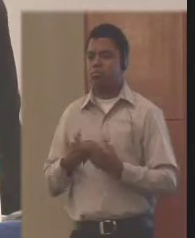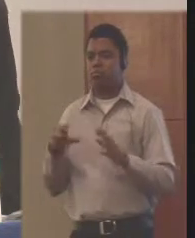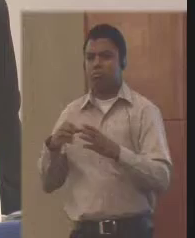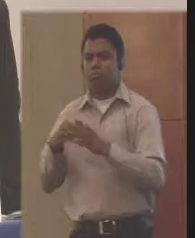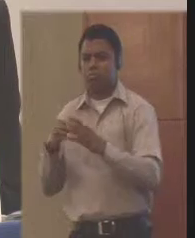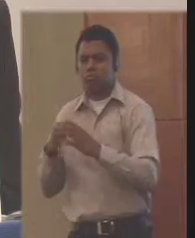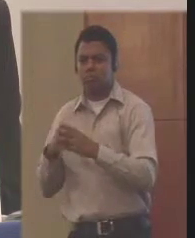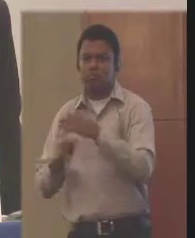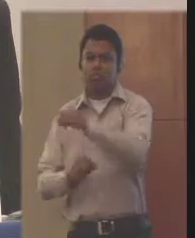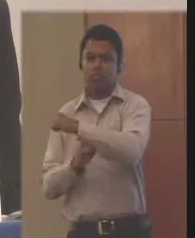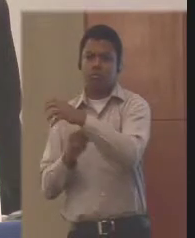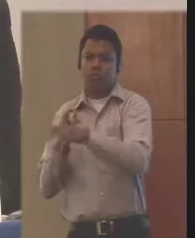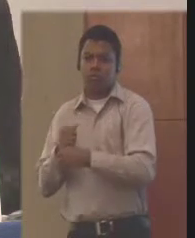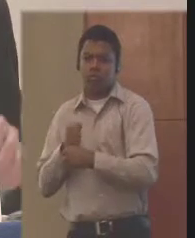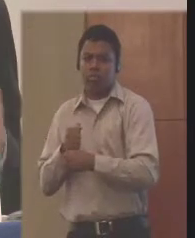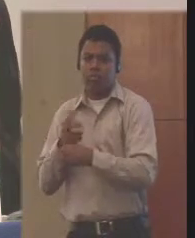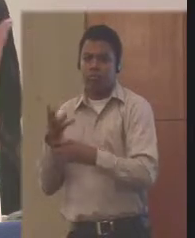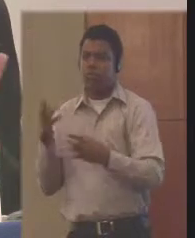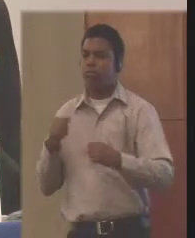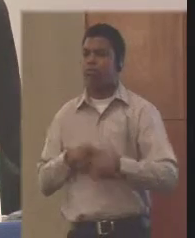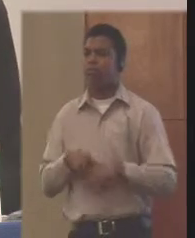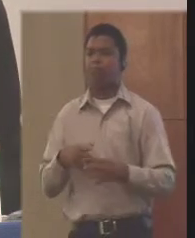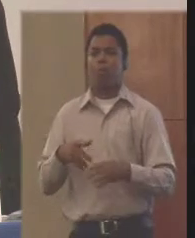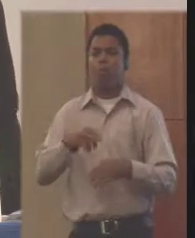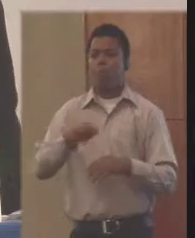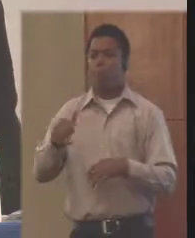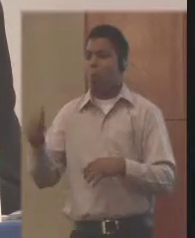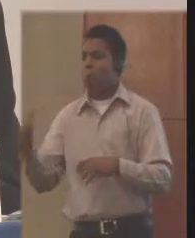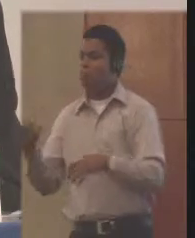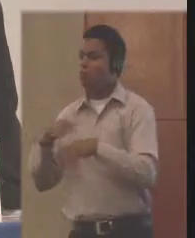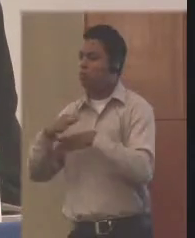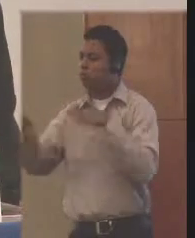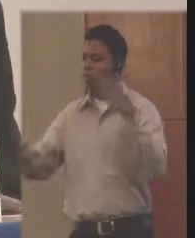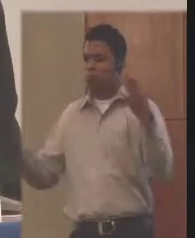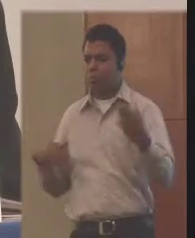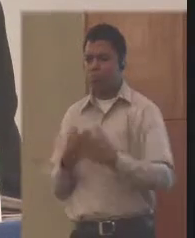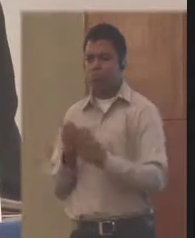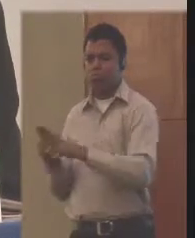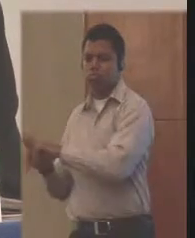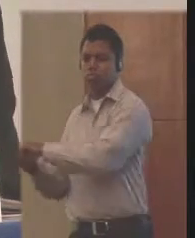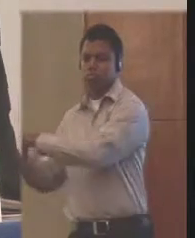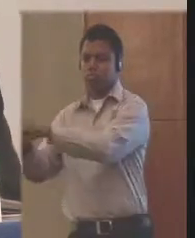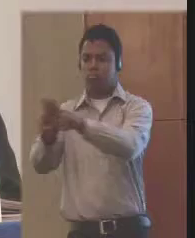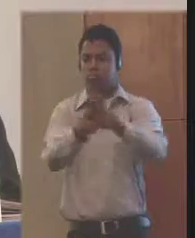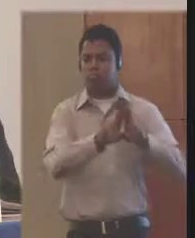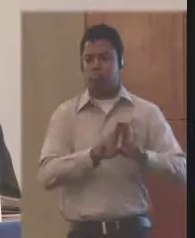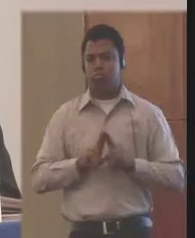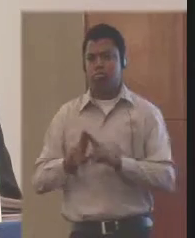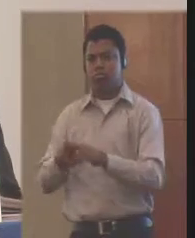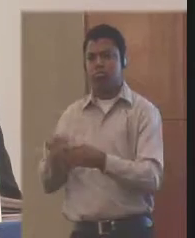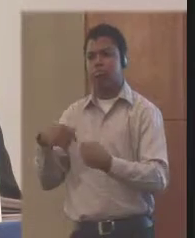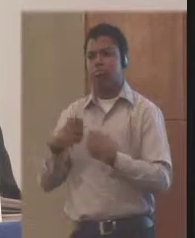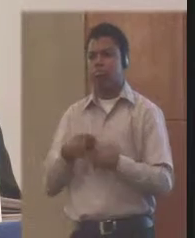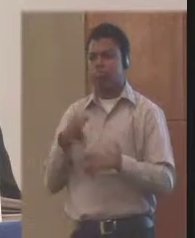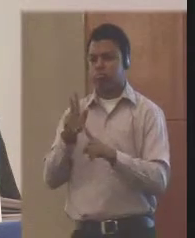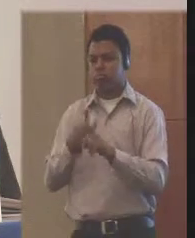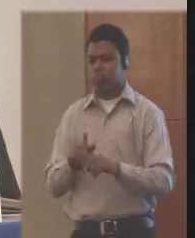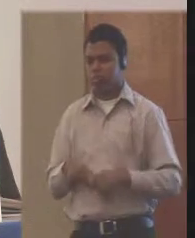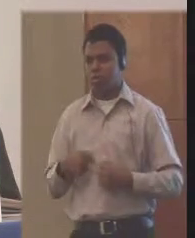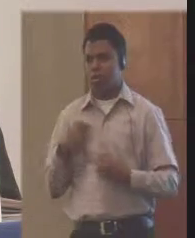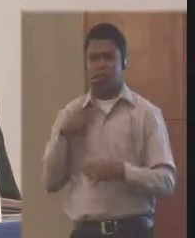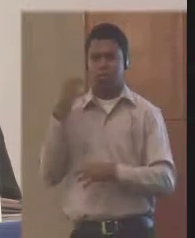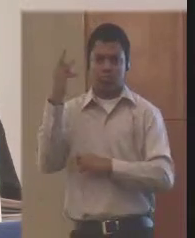en un esfuerzo común han buscado básicamente unos puntos que yo los menciono ahora para que ustedes sepan que no están